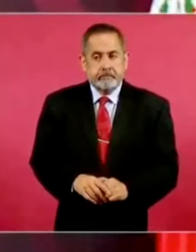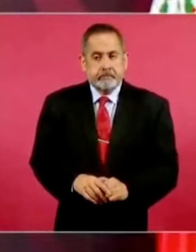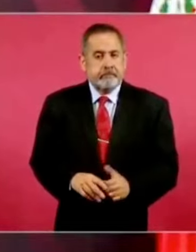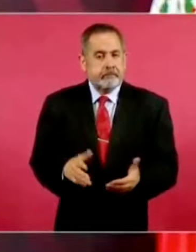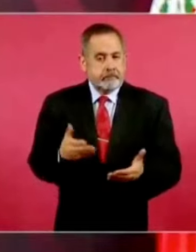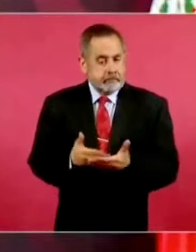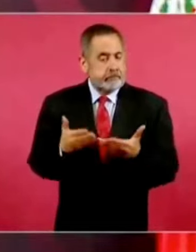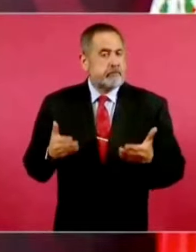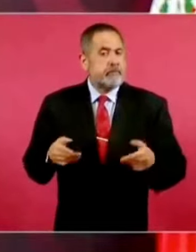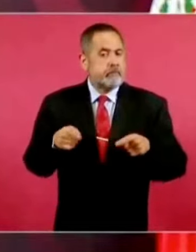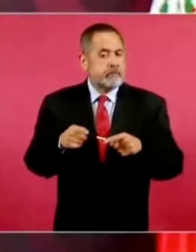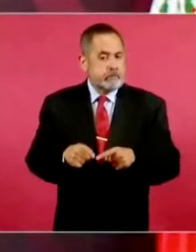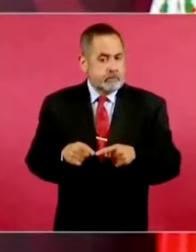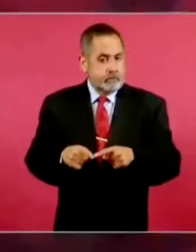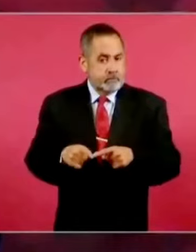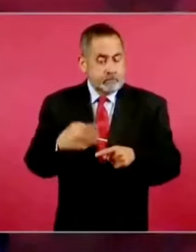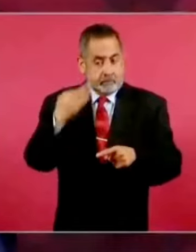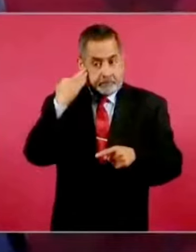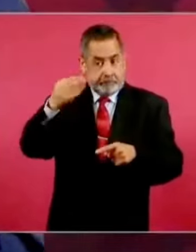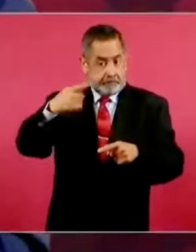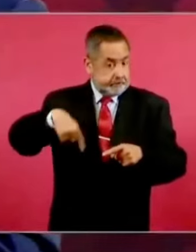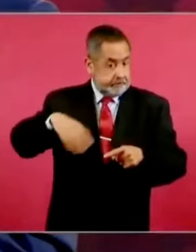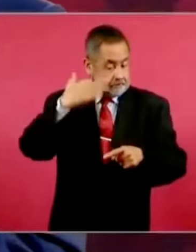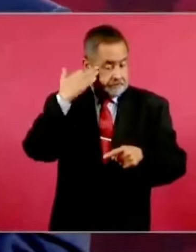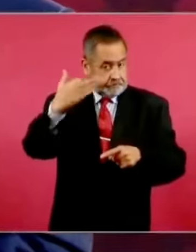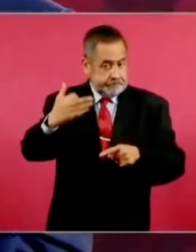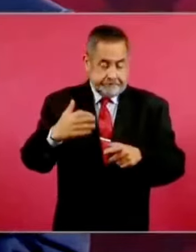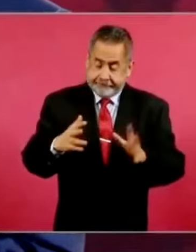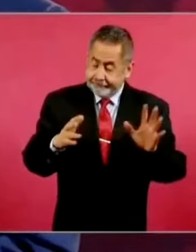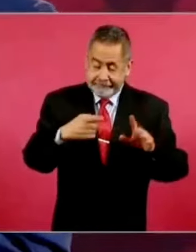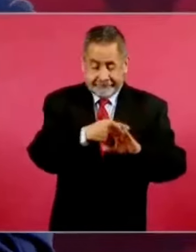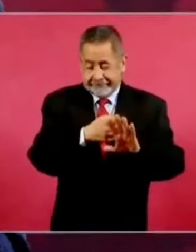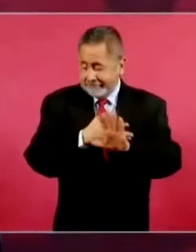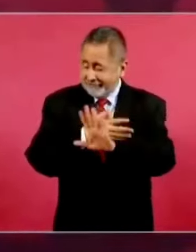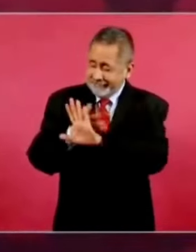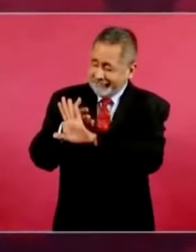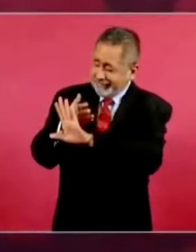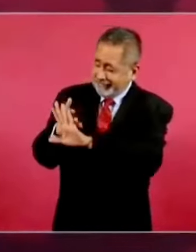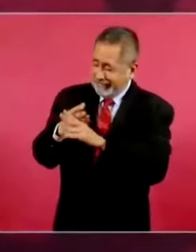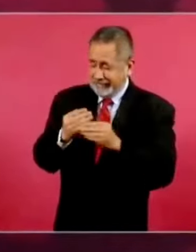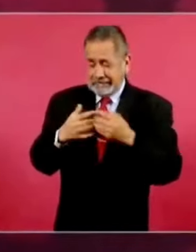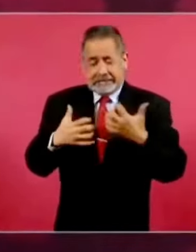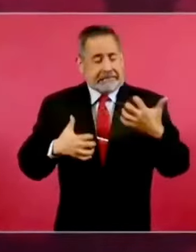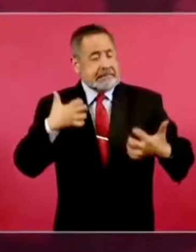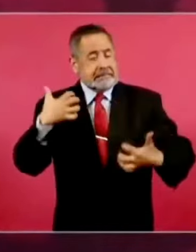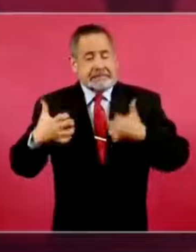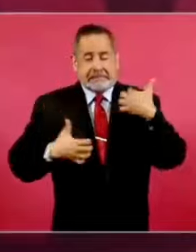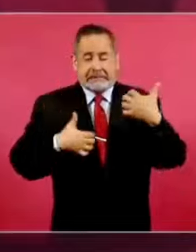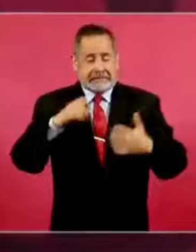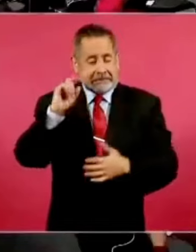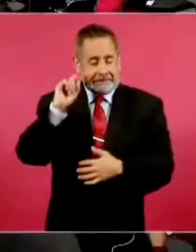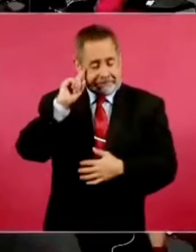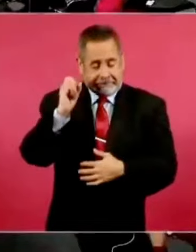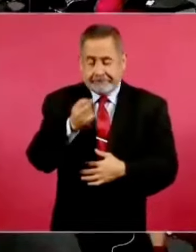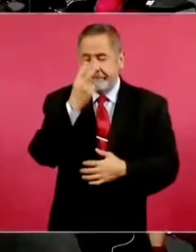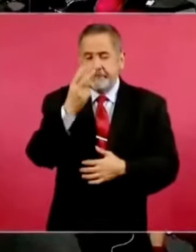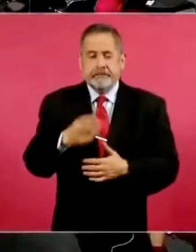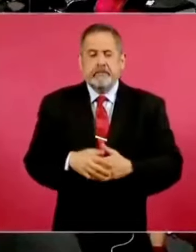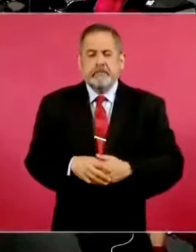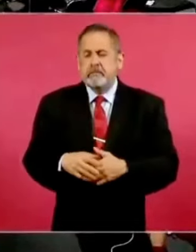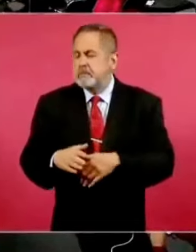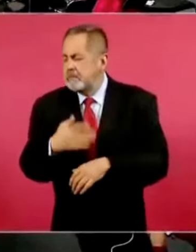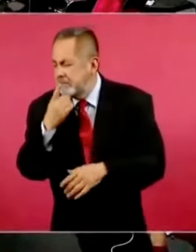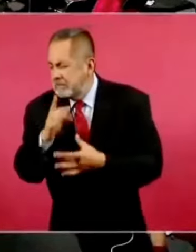ahora con la temporada están, pues, molestísimos. ¿Por qué salió